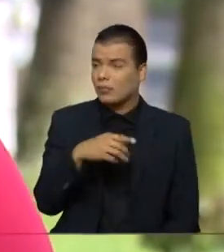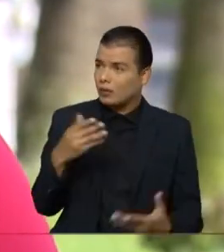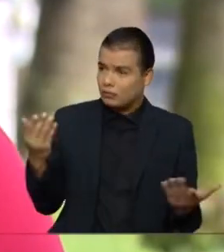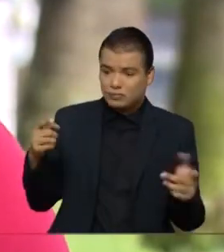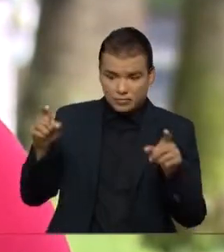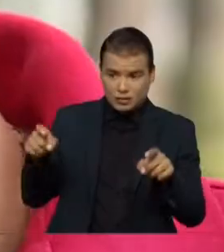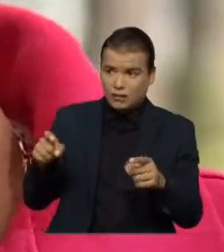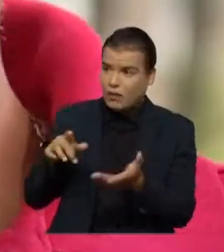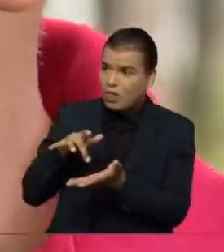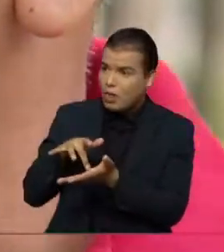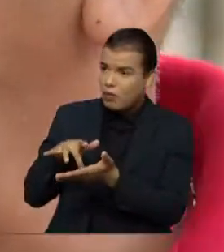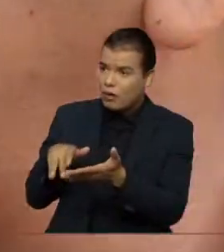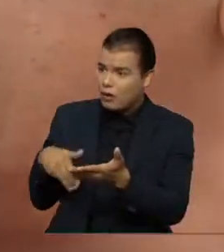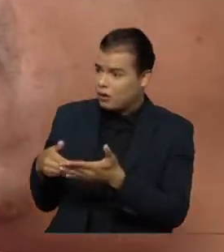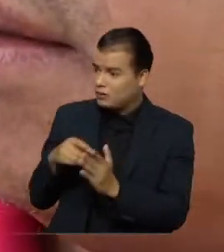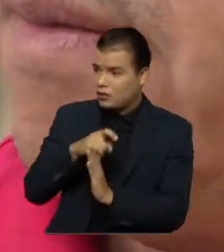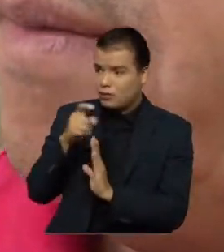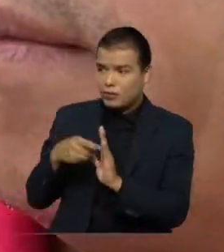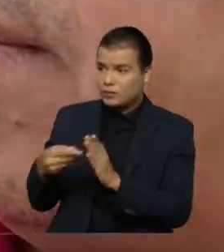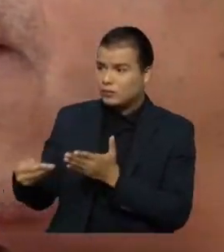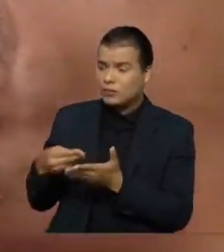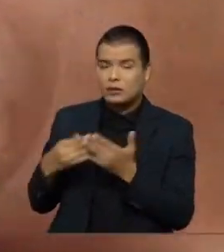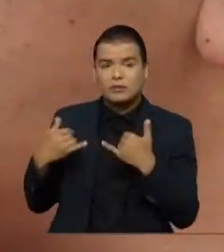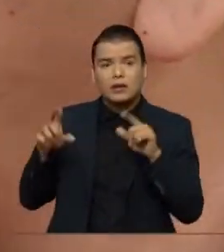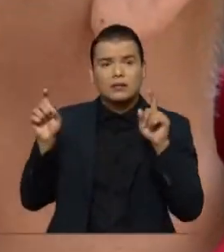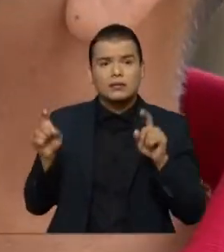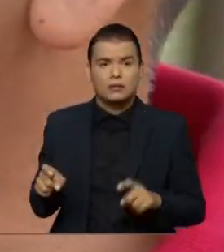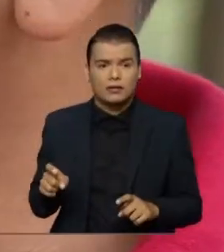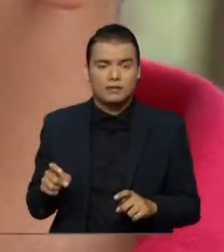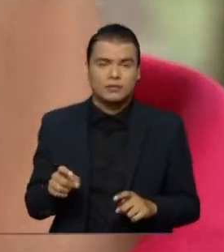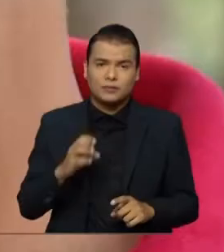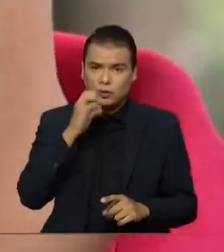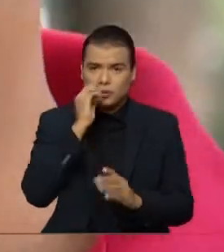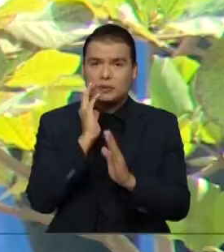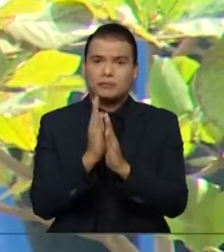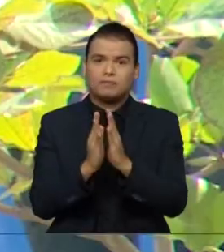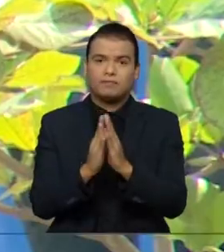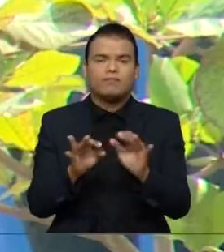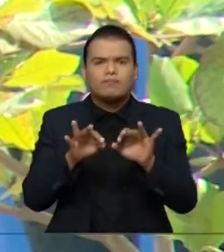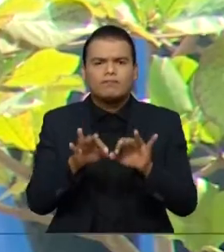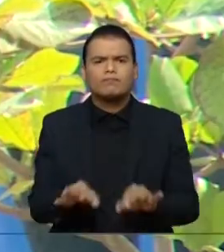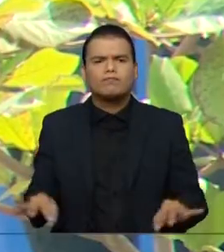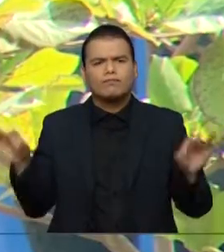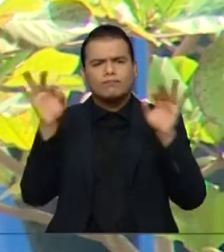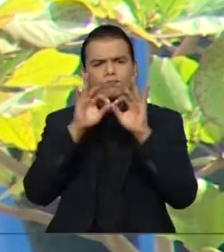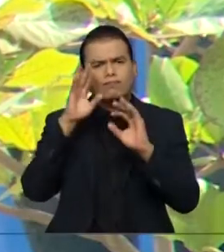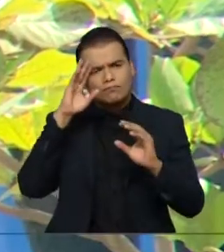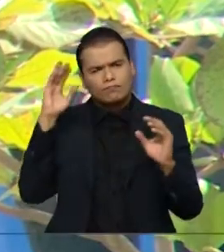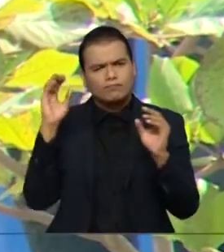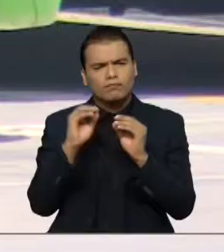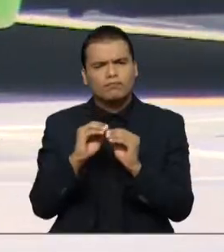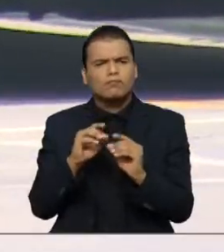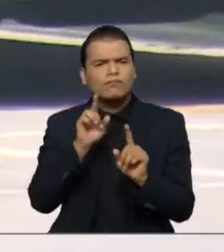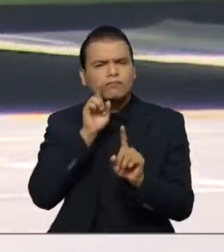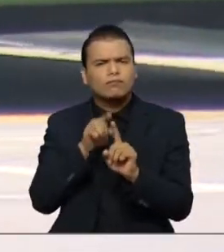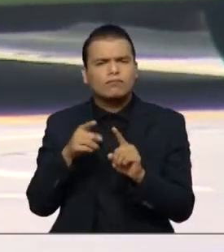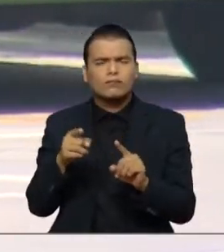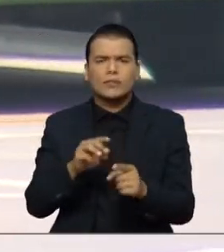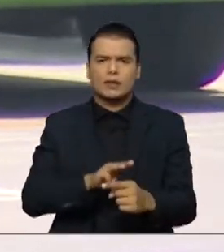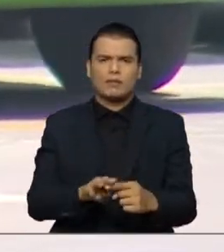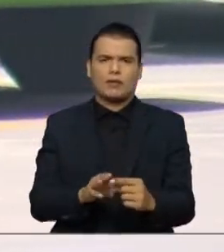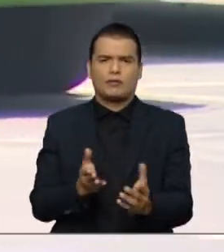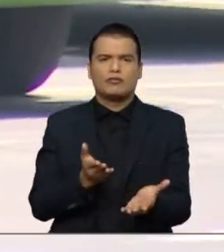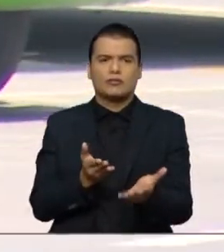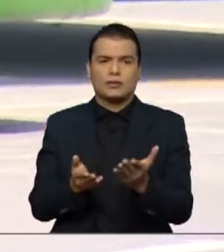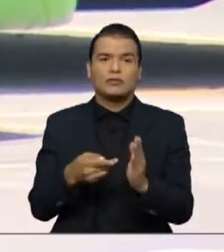pago completo de su deuda laboral enfatiza la importancia de lograr acuerdos que permitan la continuidad de la operación que se traduce